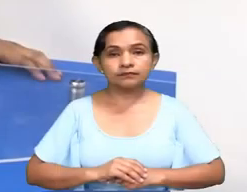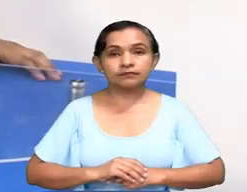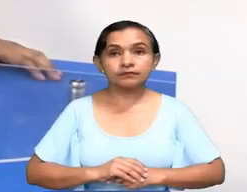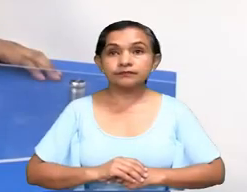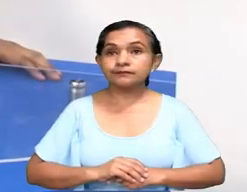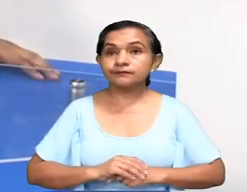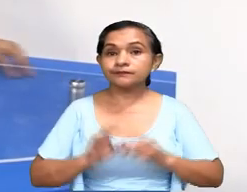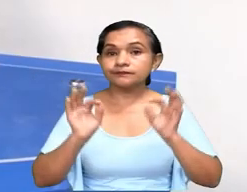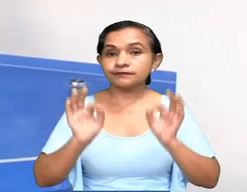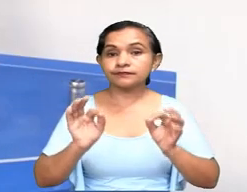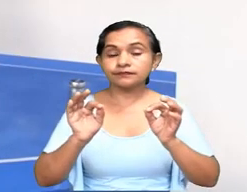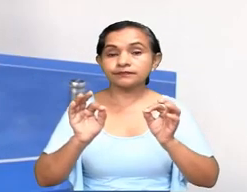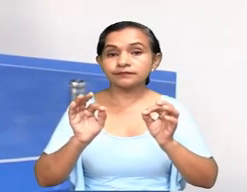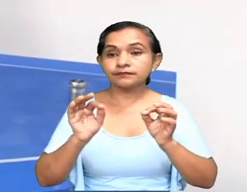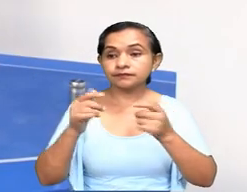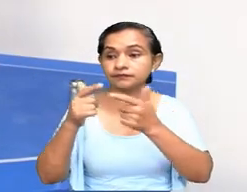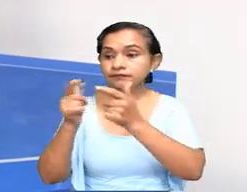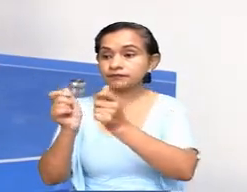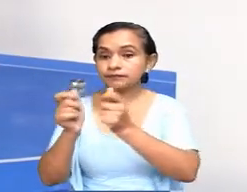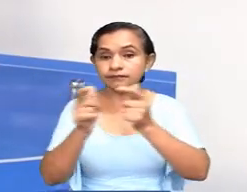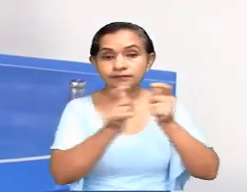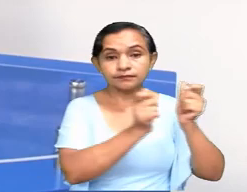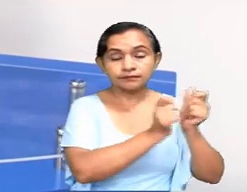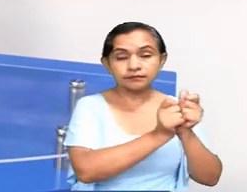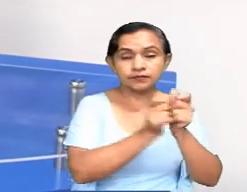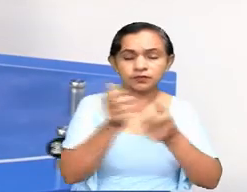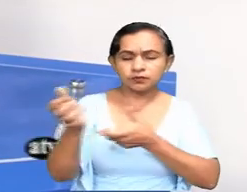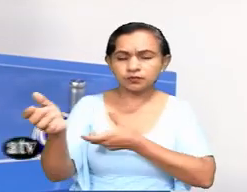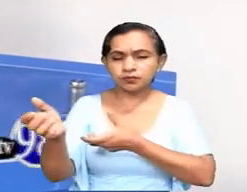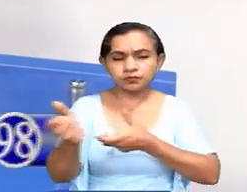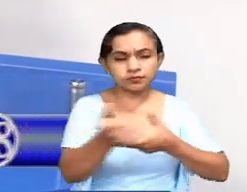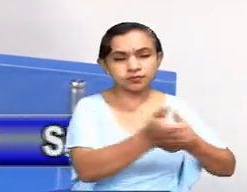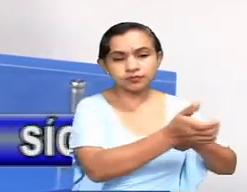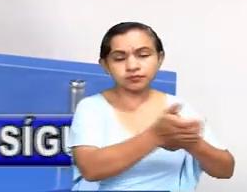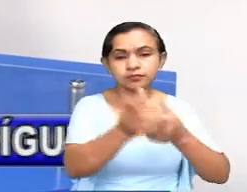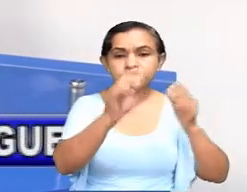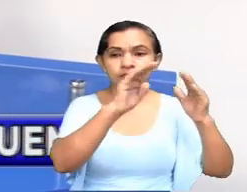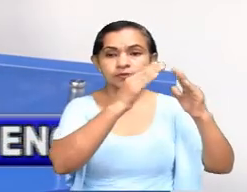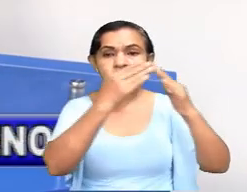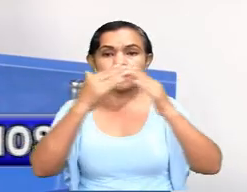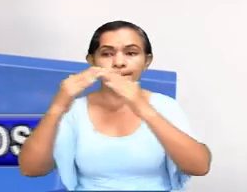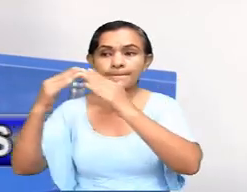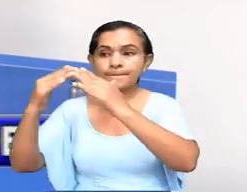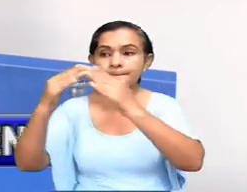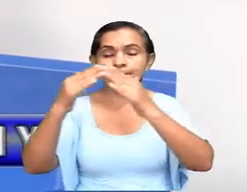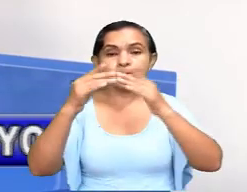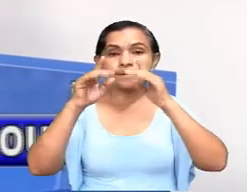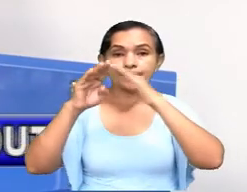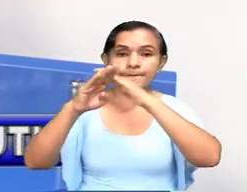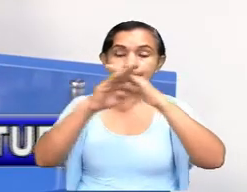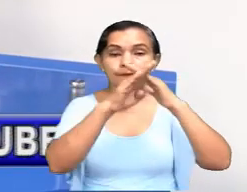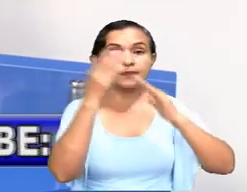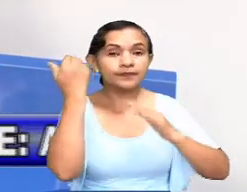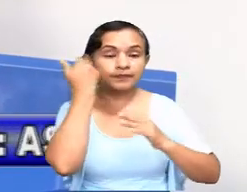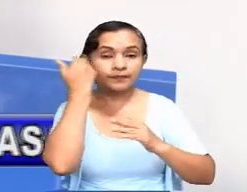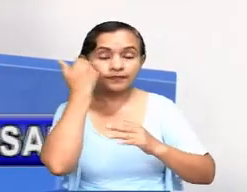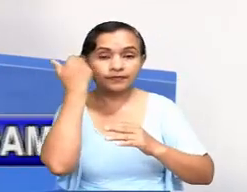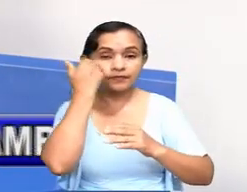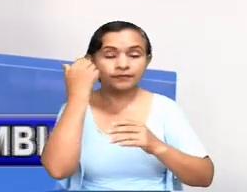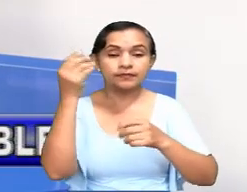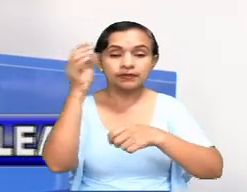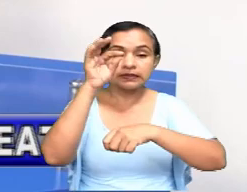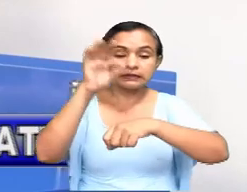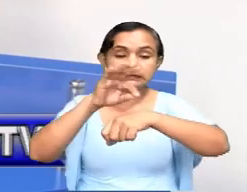Y bien, brigadas de fumigación del Ministerio de Salud están activos en los barrios de la capital para la prevención de las enfermedades como el dengue, zika